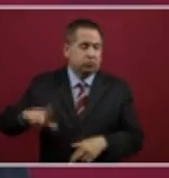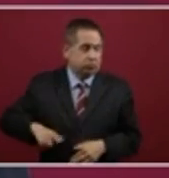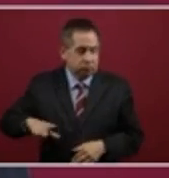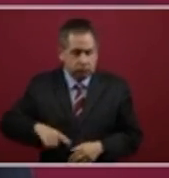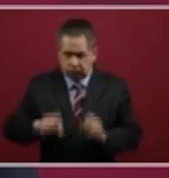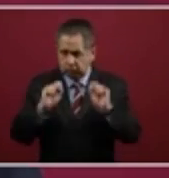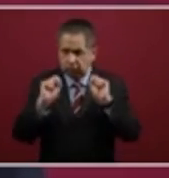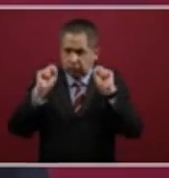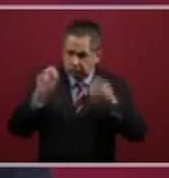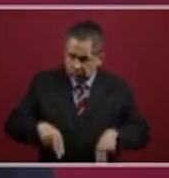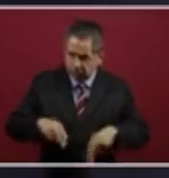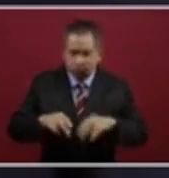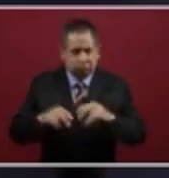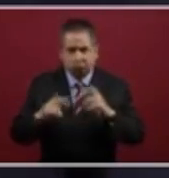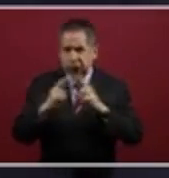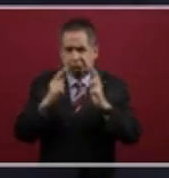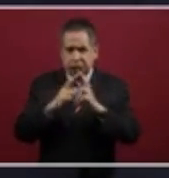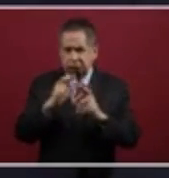Pero